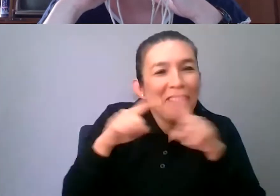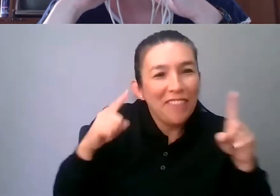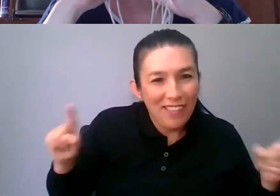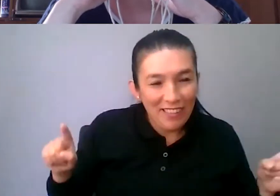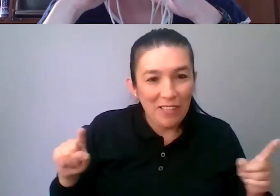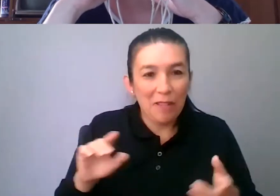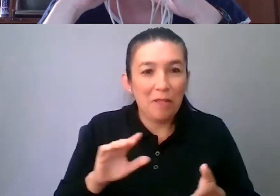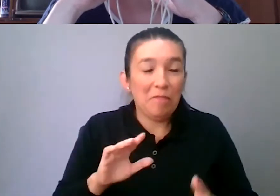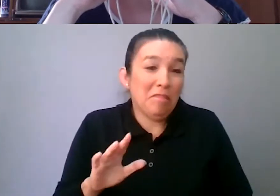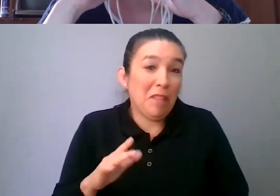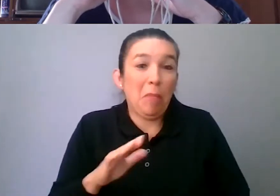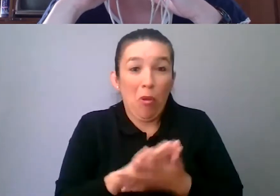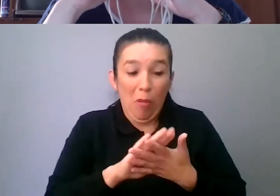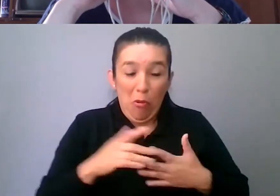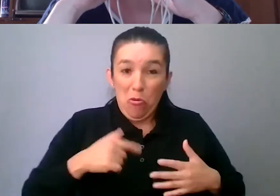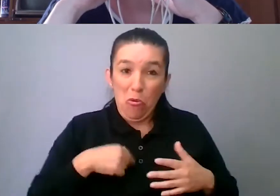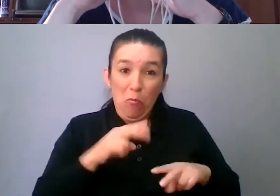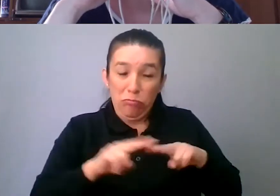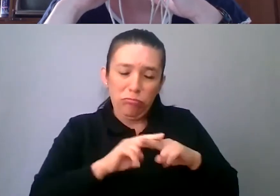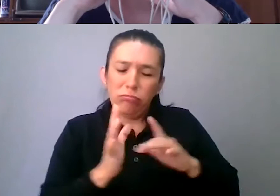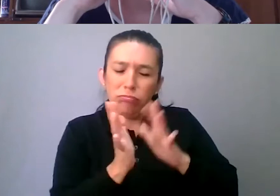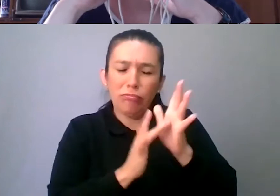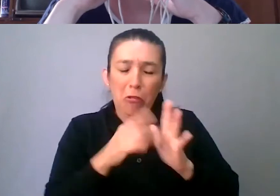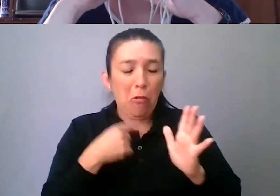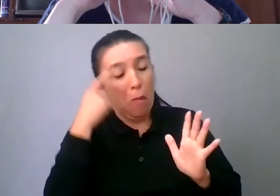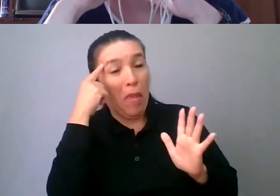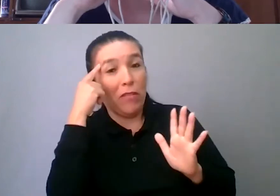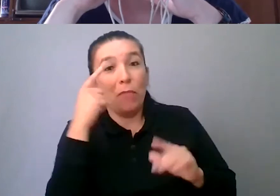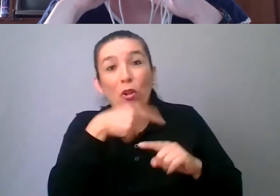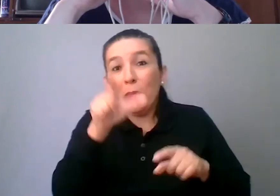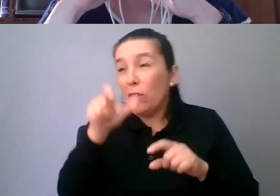tanto del ejecutor como del observador.